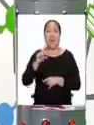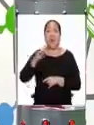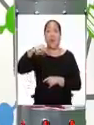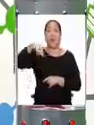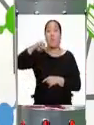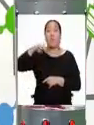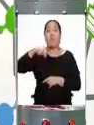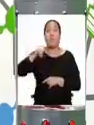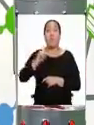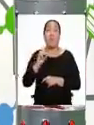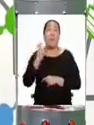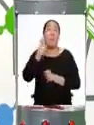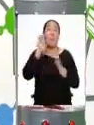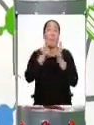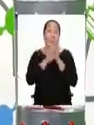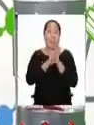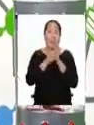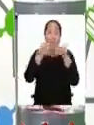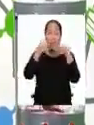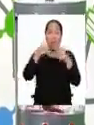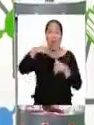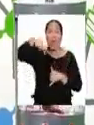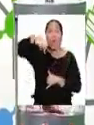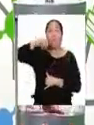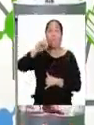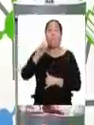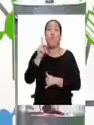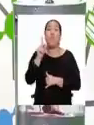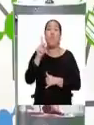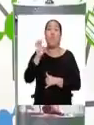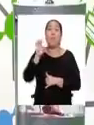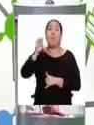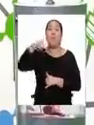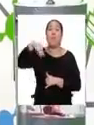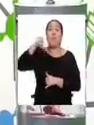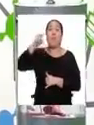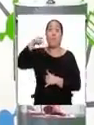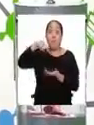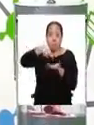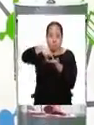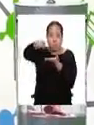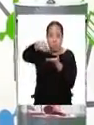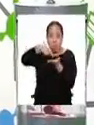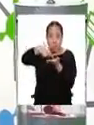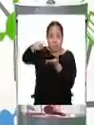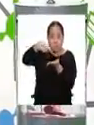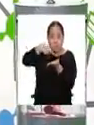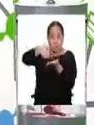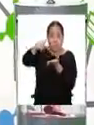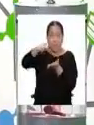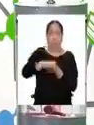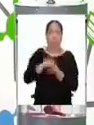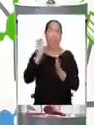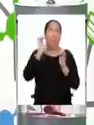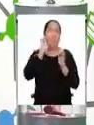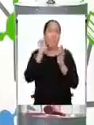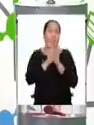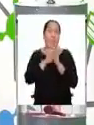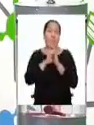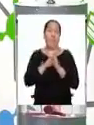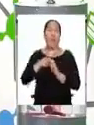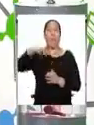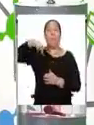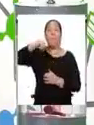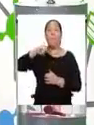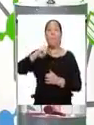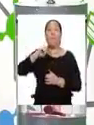además, déjame ver otra cosa. ¿Qué llevas ahí? ¿Es un celular? Por ejemplo, ahorita, justamente jugando Pokémon GO, acabo de